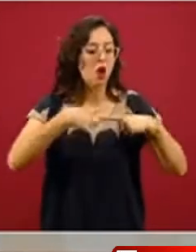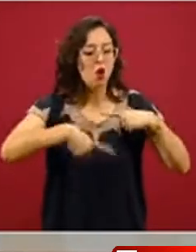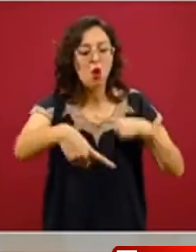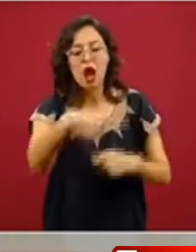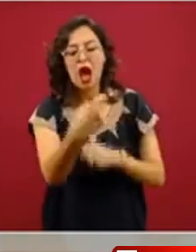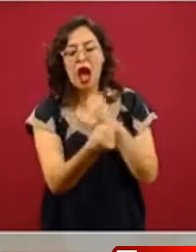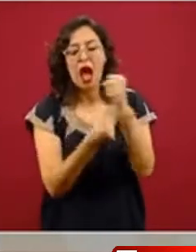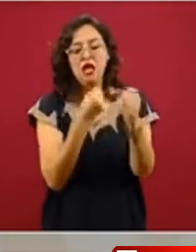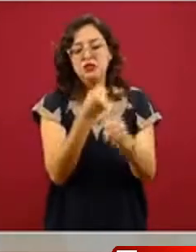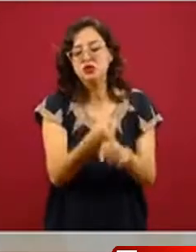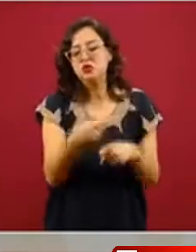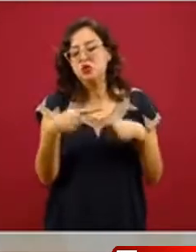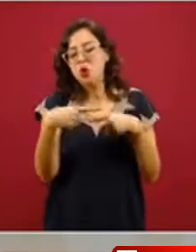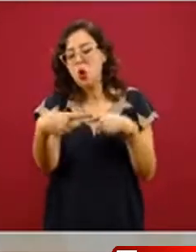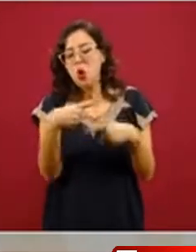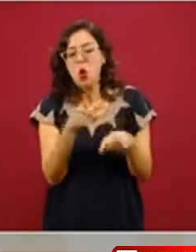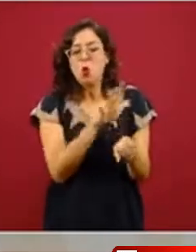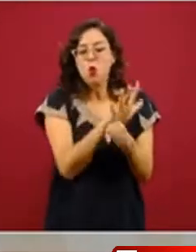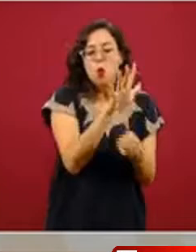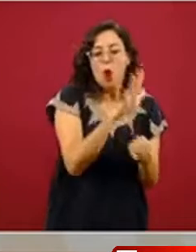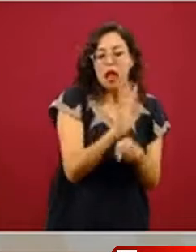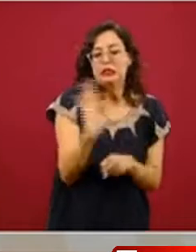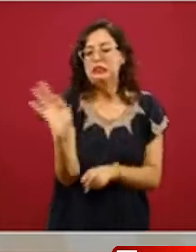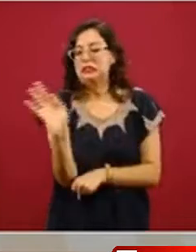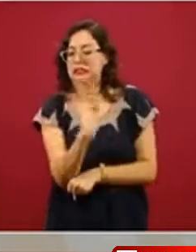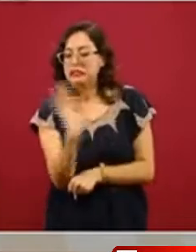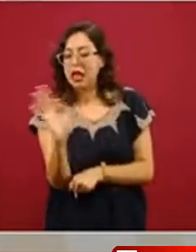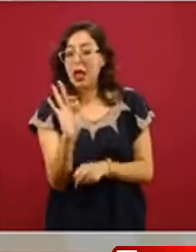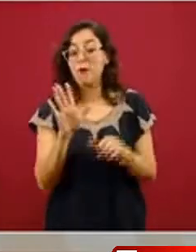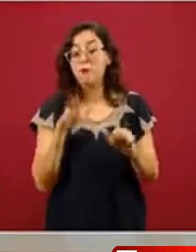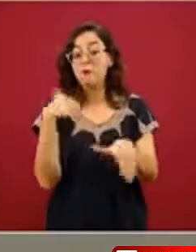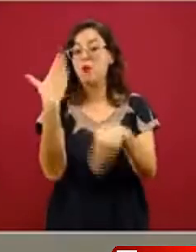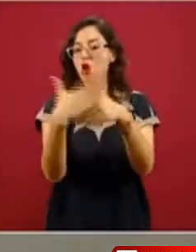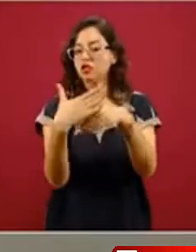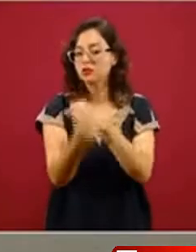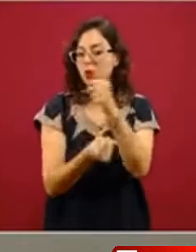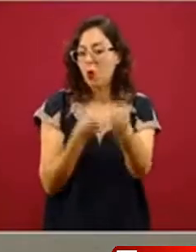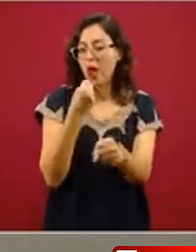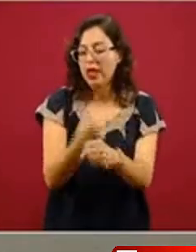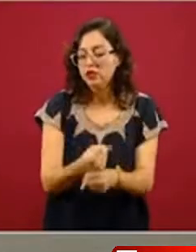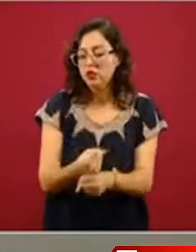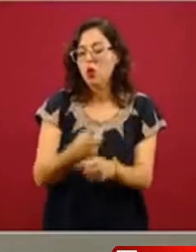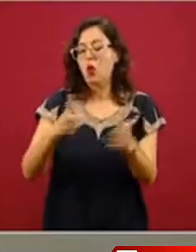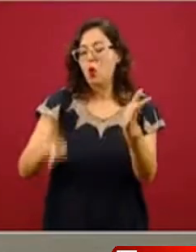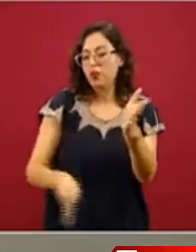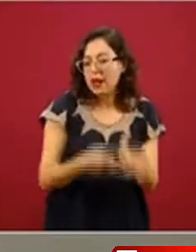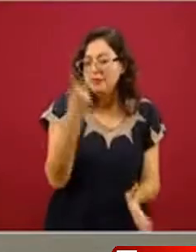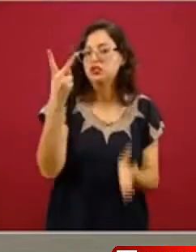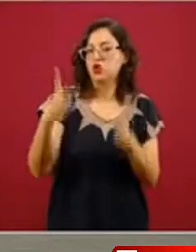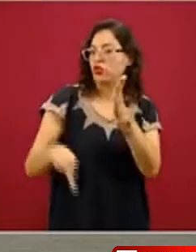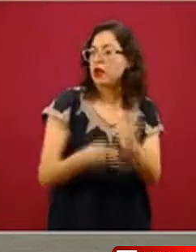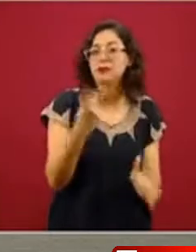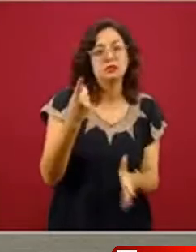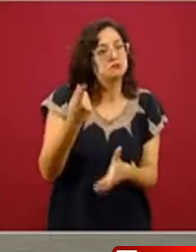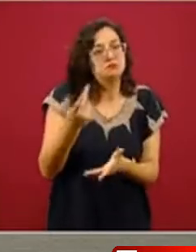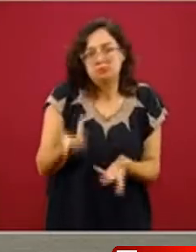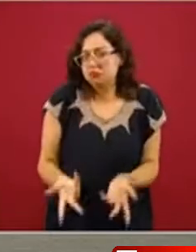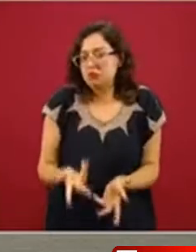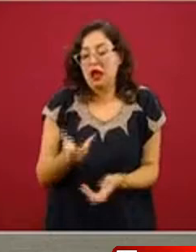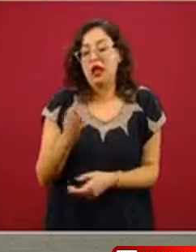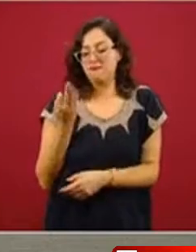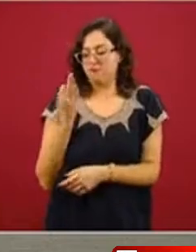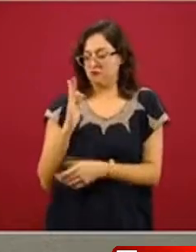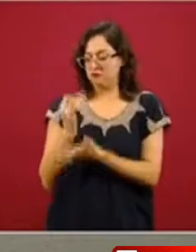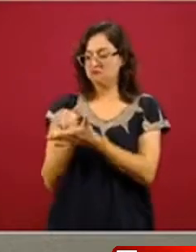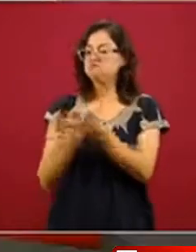mayor probabilidad los tipos de virus que estarían en la siguiente temporada de influenza. Entonces, en febrero se toma